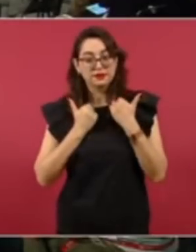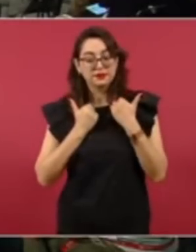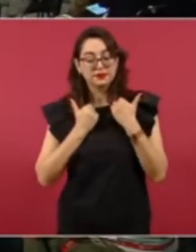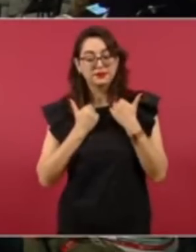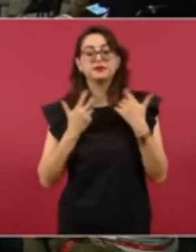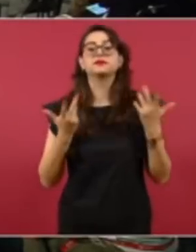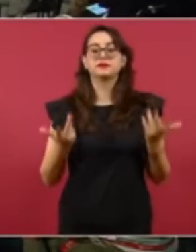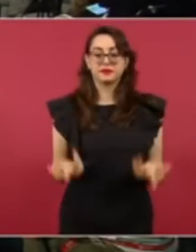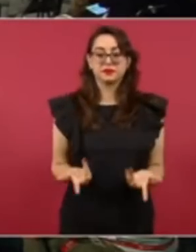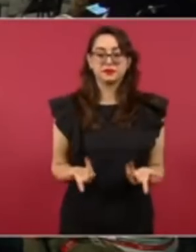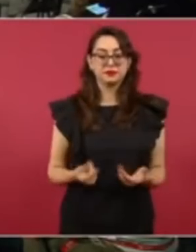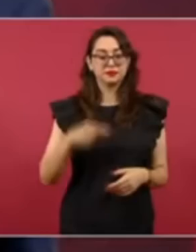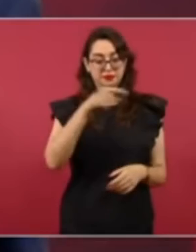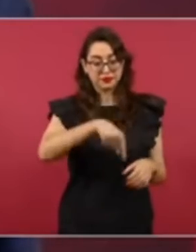privada.